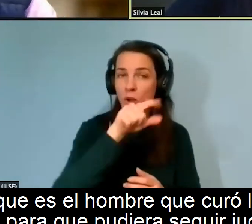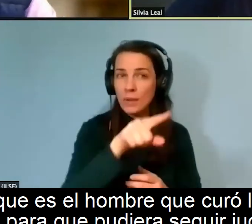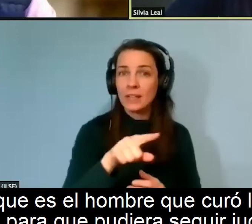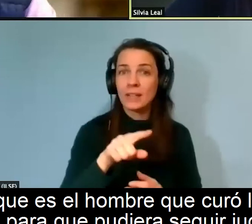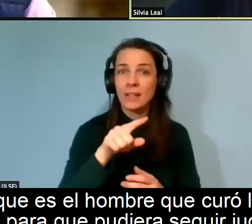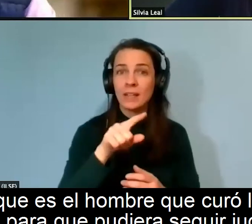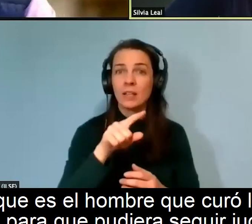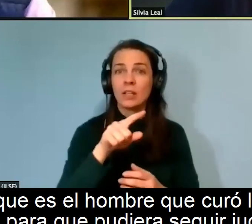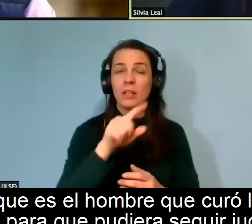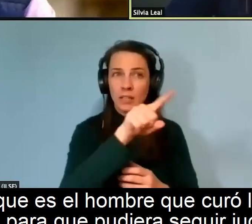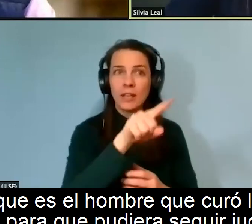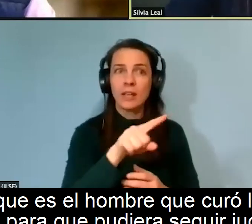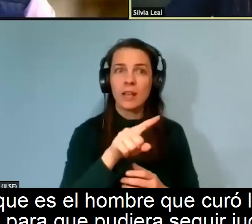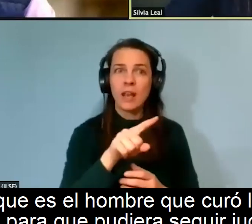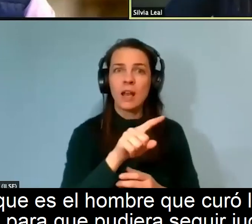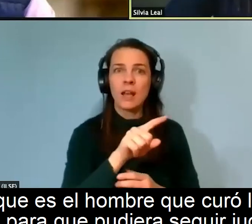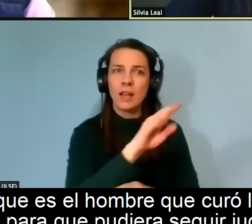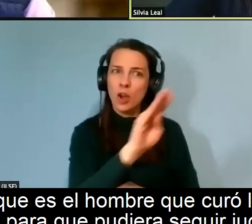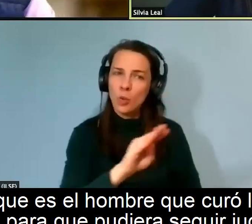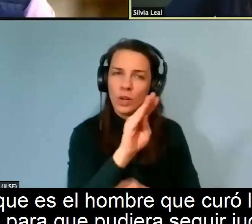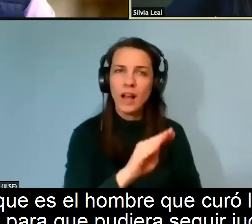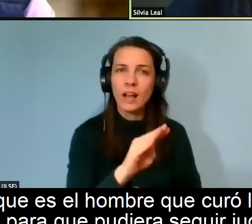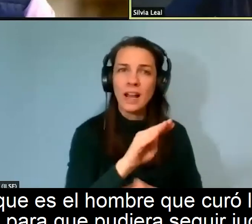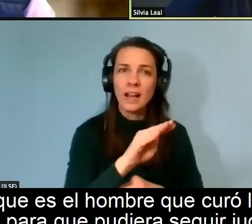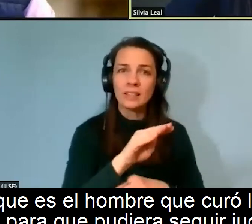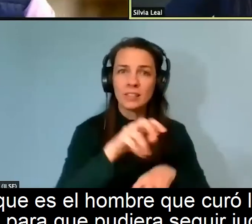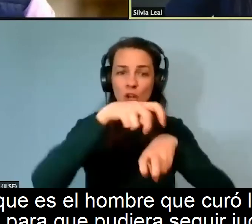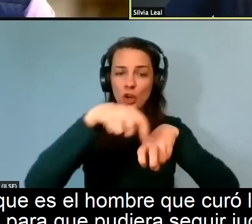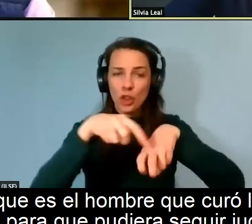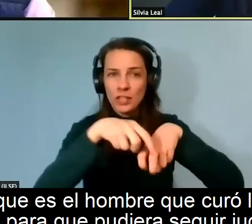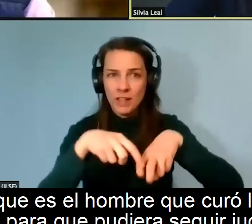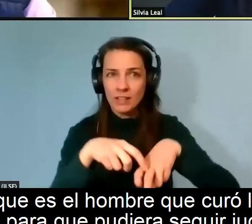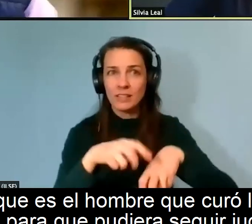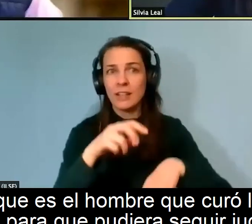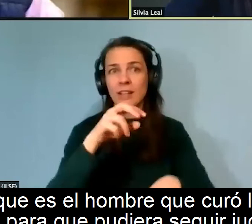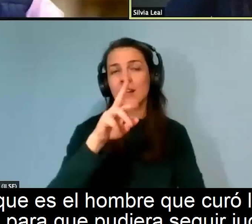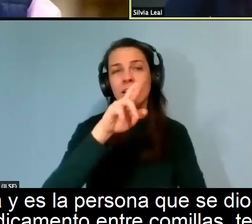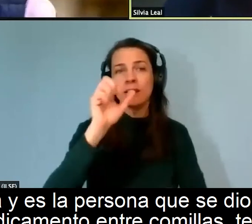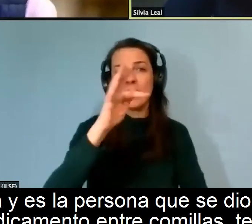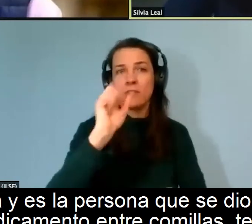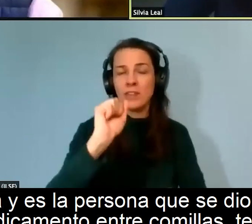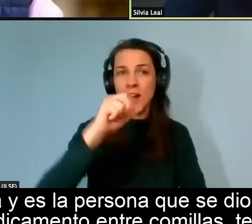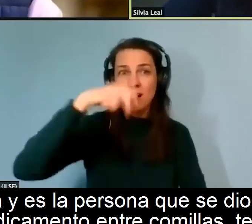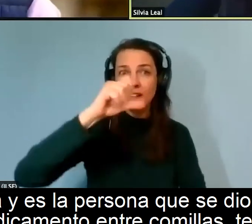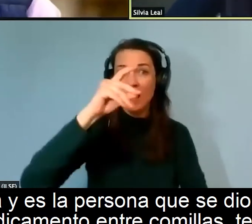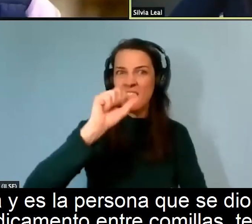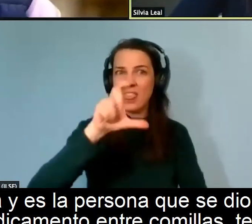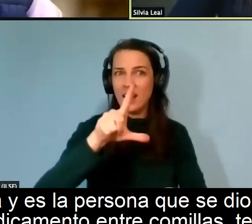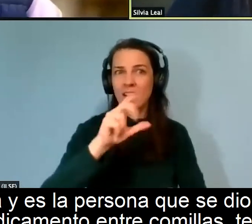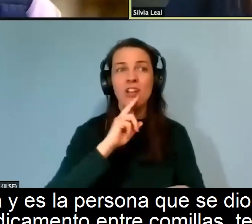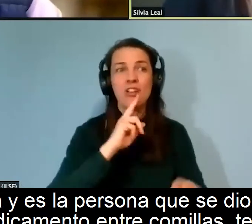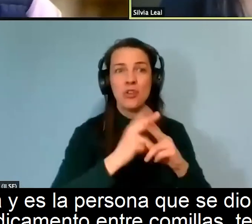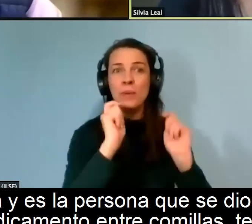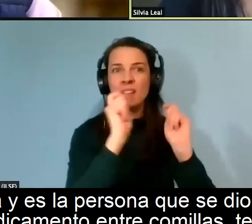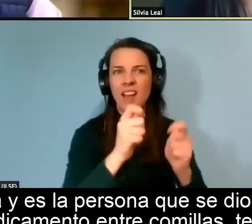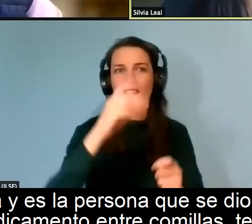rodillas de Rafa Nadal para jugar, para que pudiera seguir jugando. Le llaman el druida de